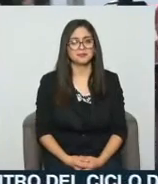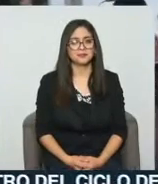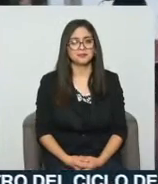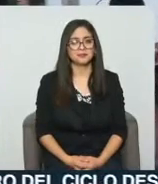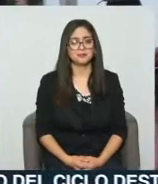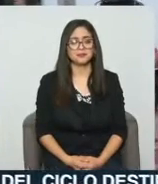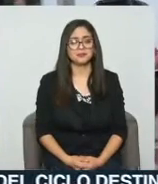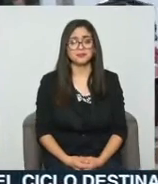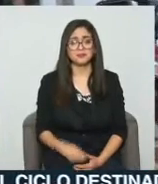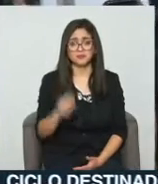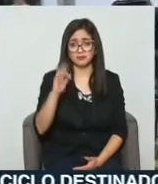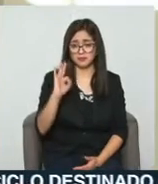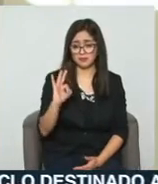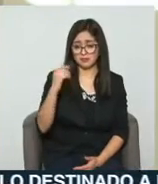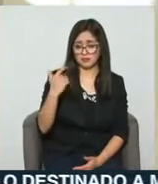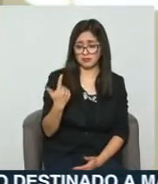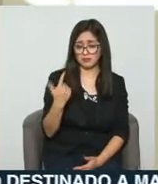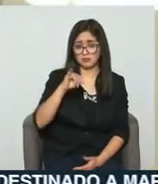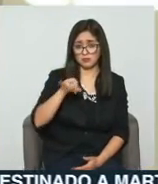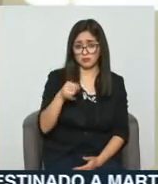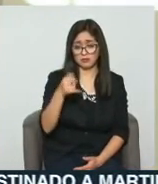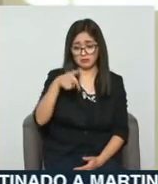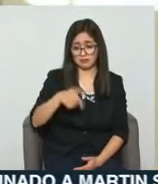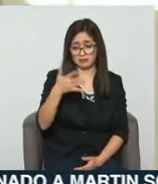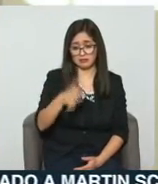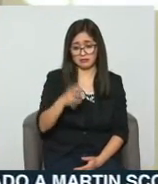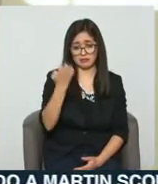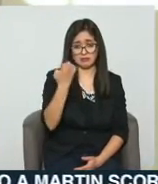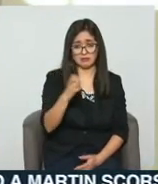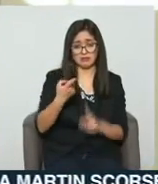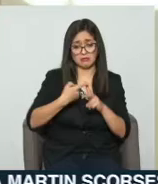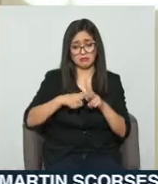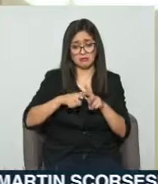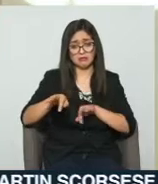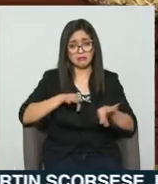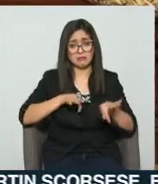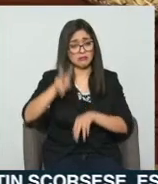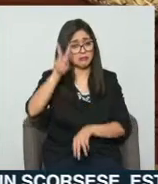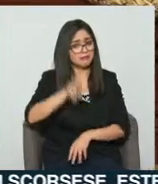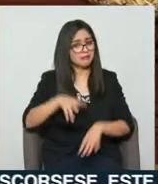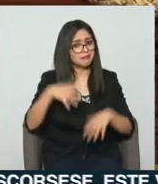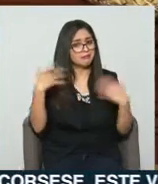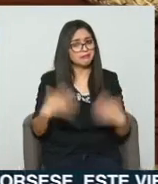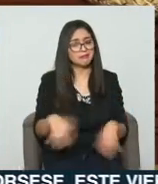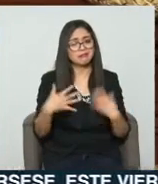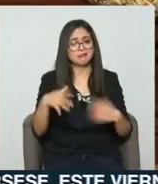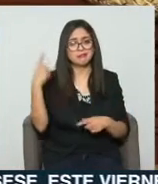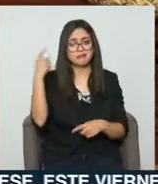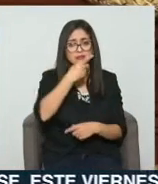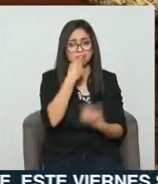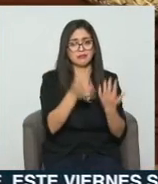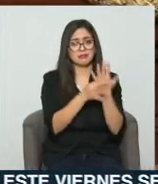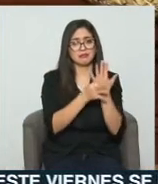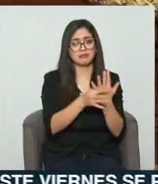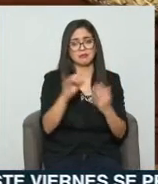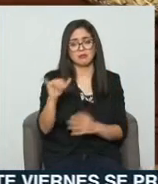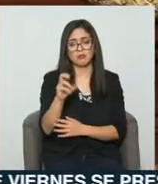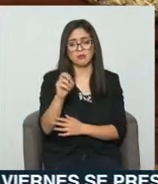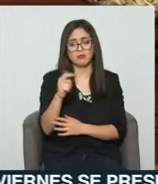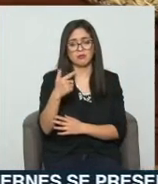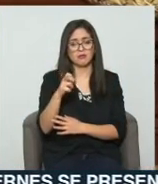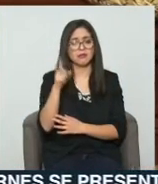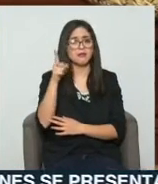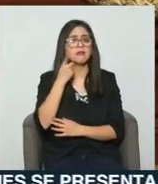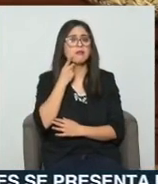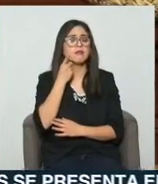La Fiscalía General de Justicia, que empezará a laborar este 10 de enero en la Ciudad de México, enfrentará grandes retos, señaló el diputado Jorge Gaviño Ambriz, integrante